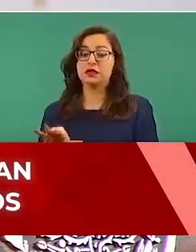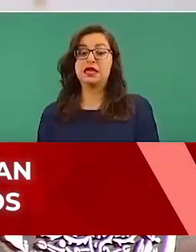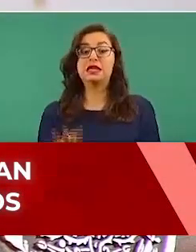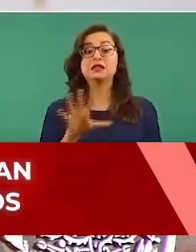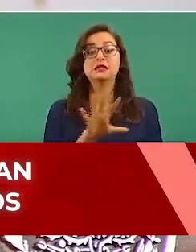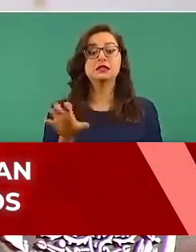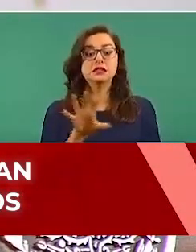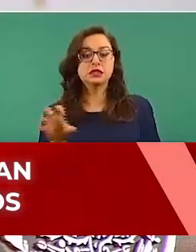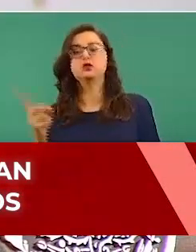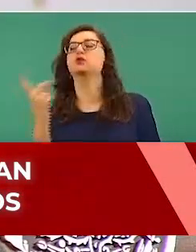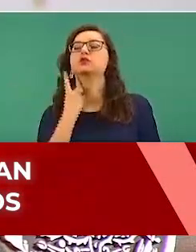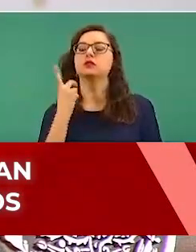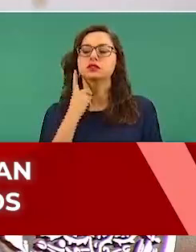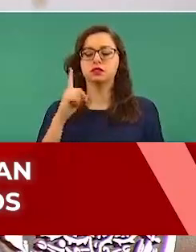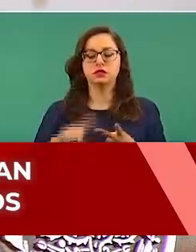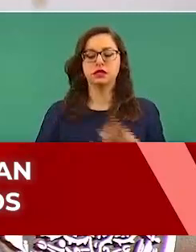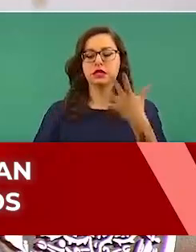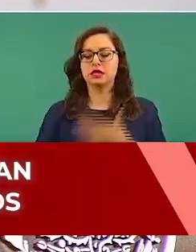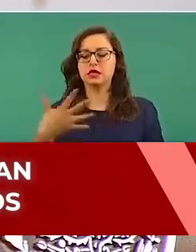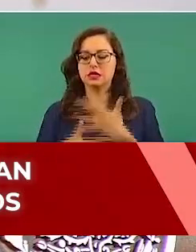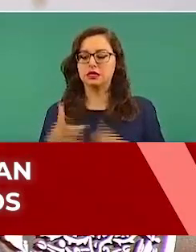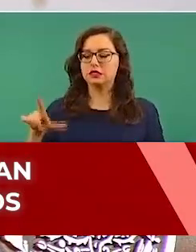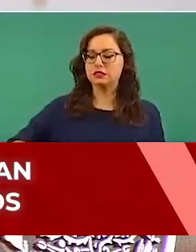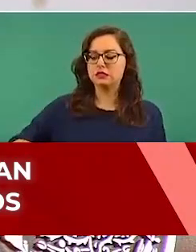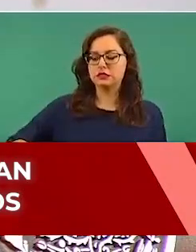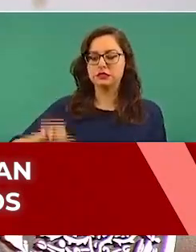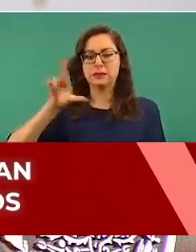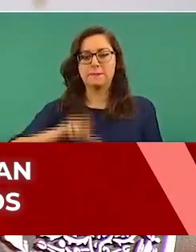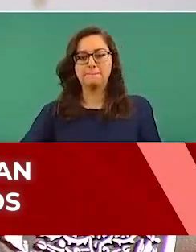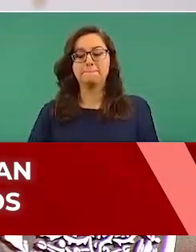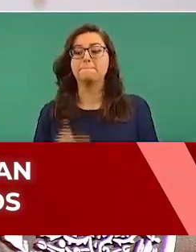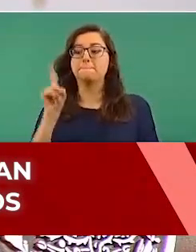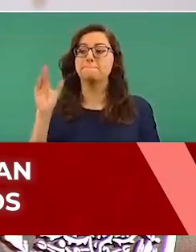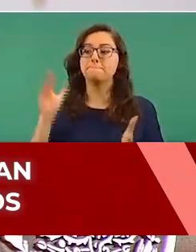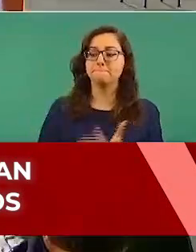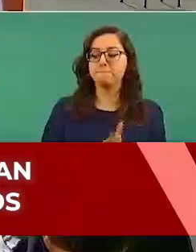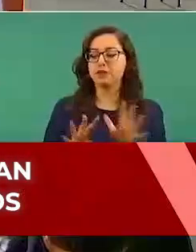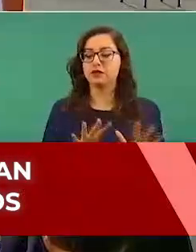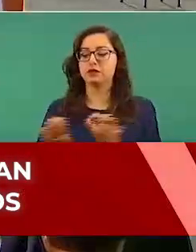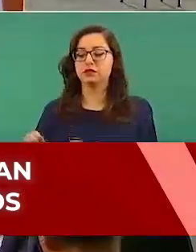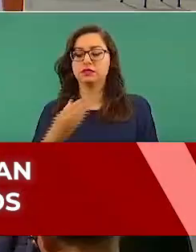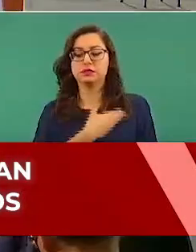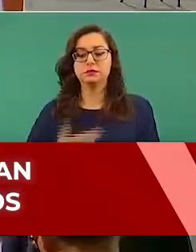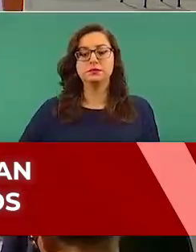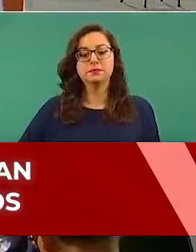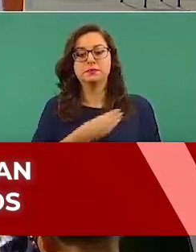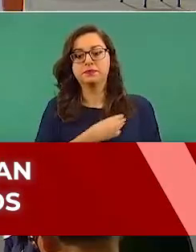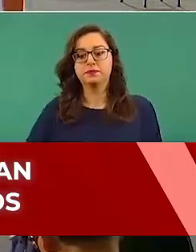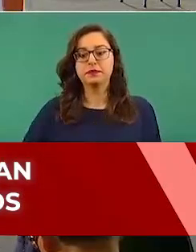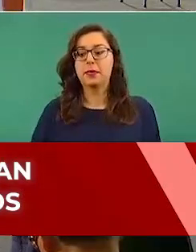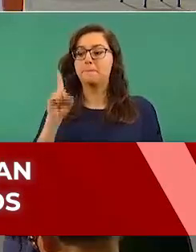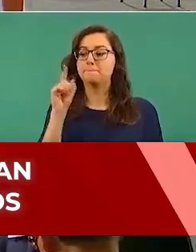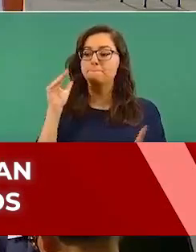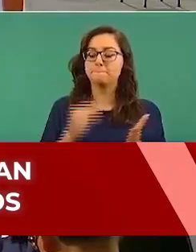diputaciones federales, 15 gubernaturas, más de 1.900 presidencias municipales,